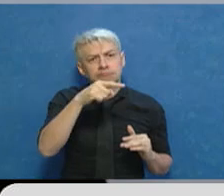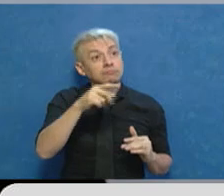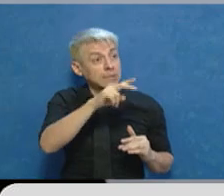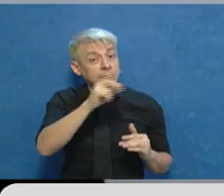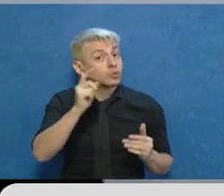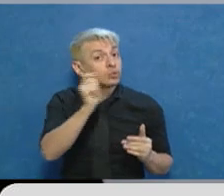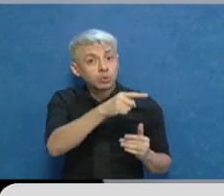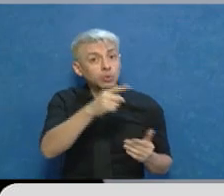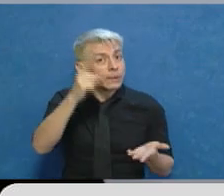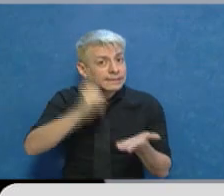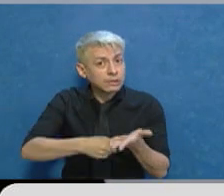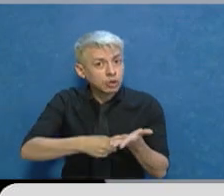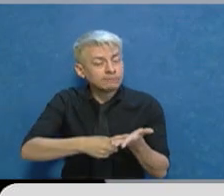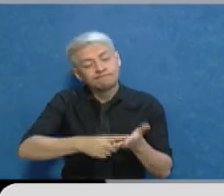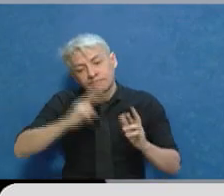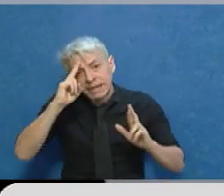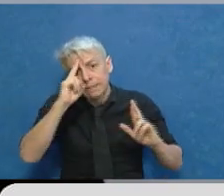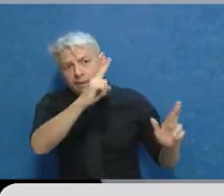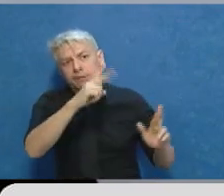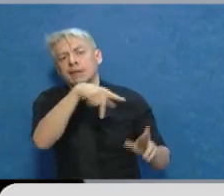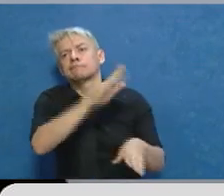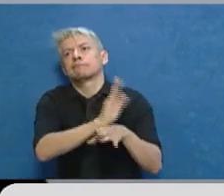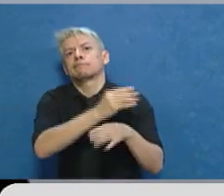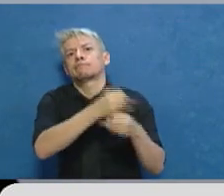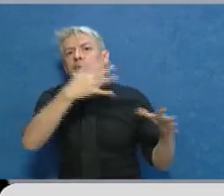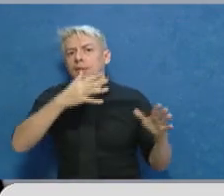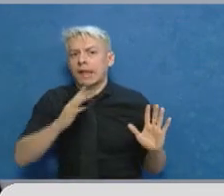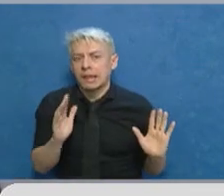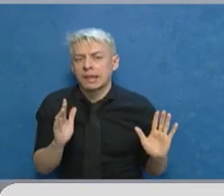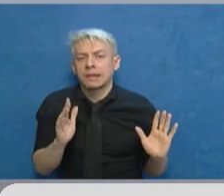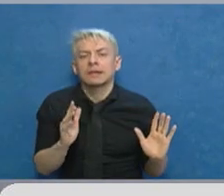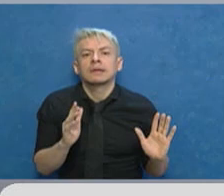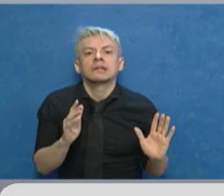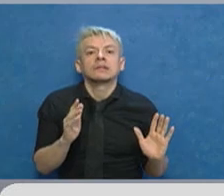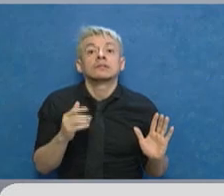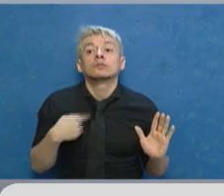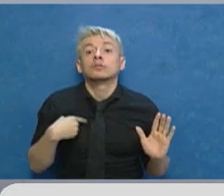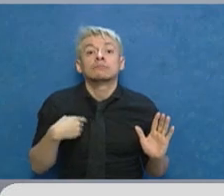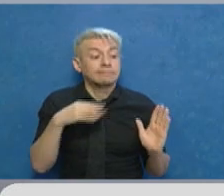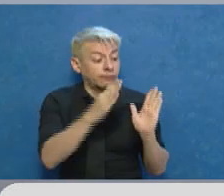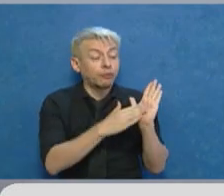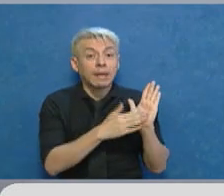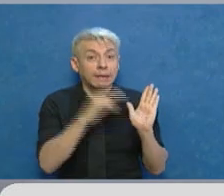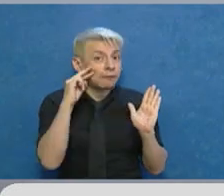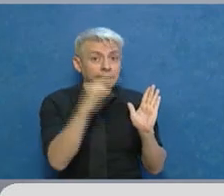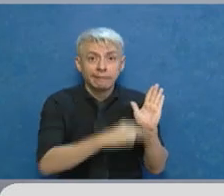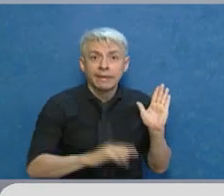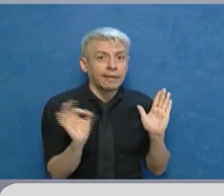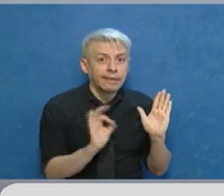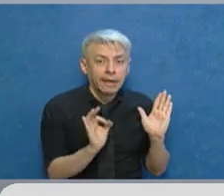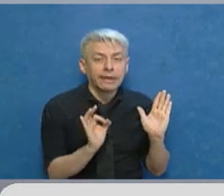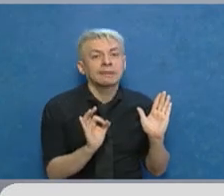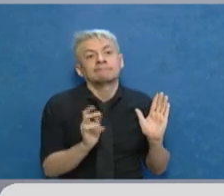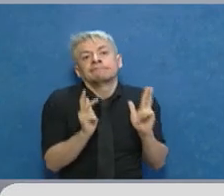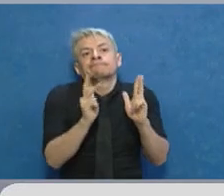calidad profesional que tiene ella. De manera tal que hasta no leer los fundamentos no quisiera